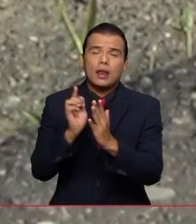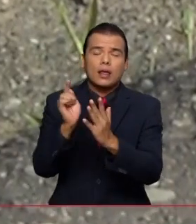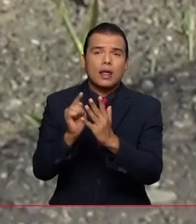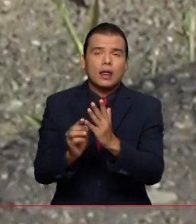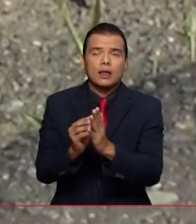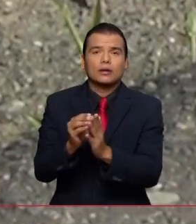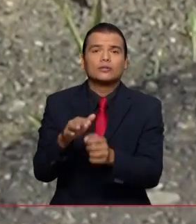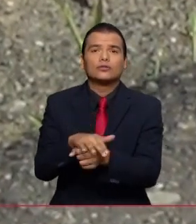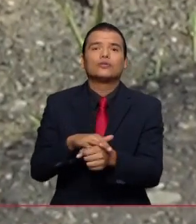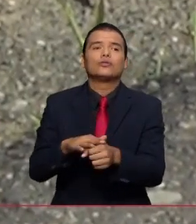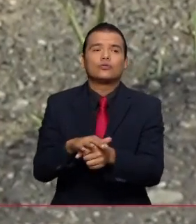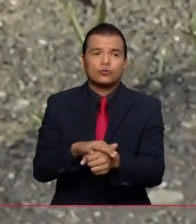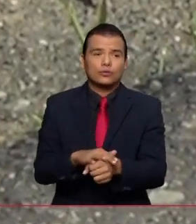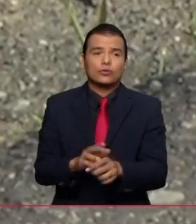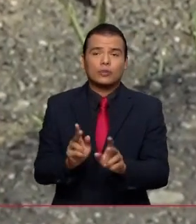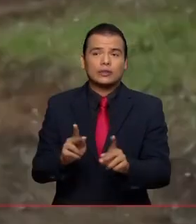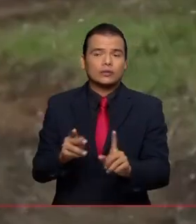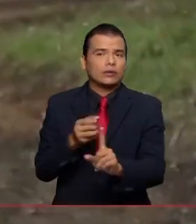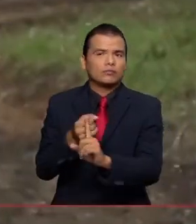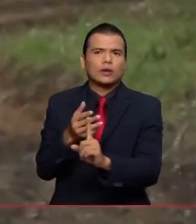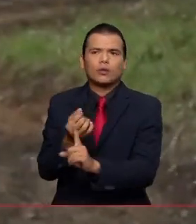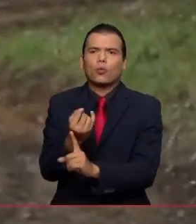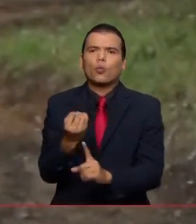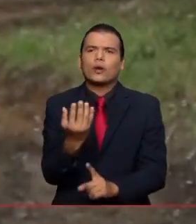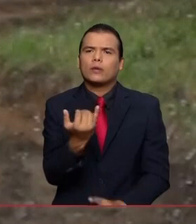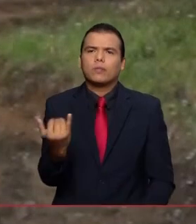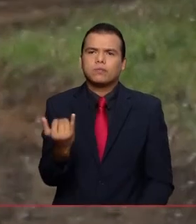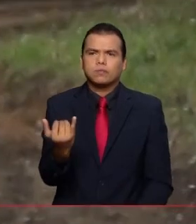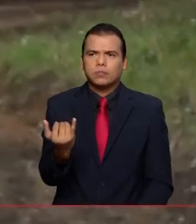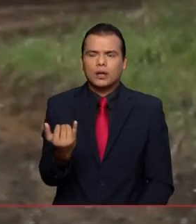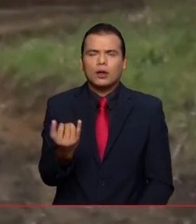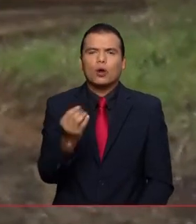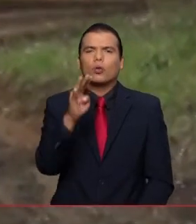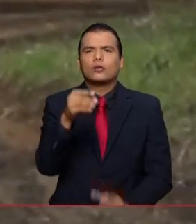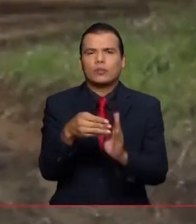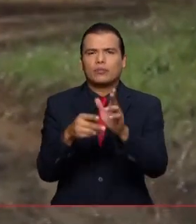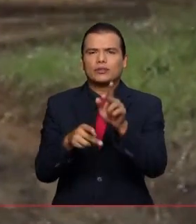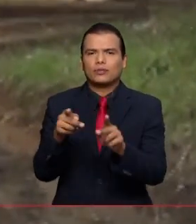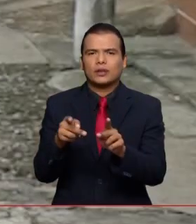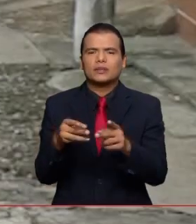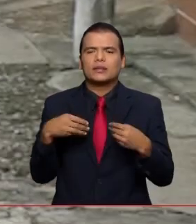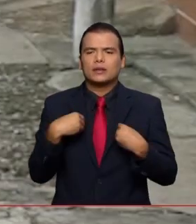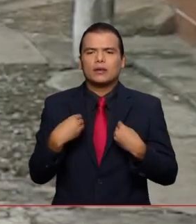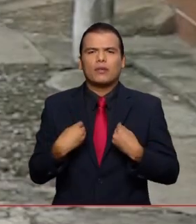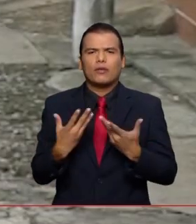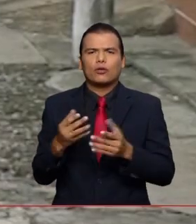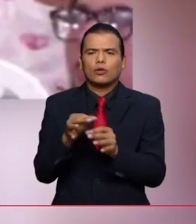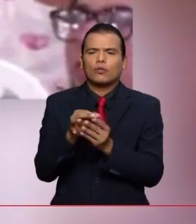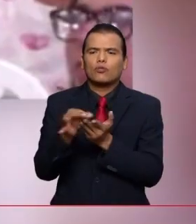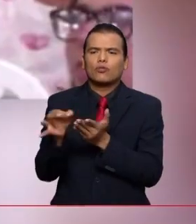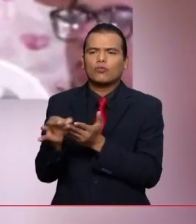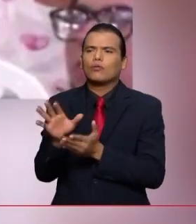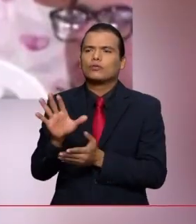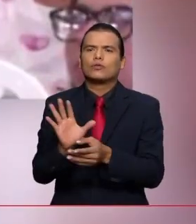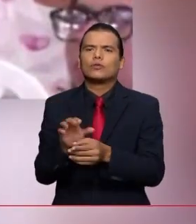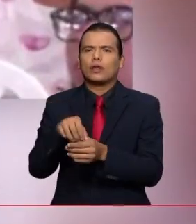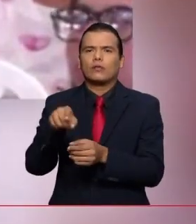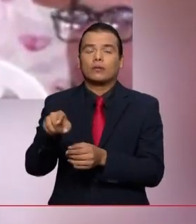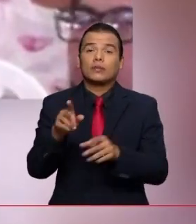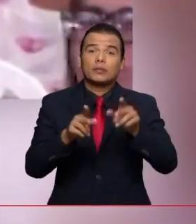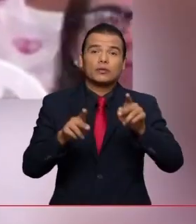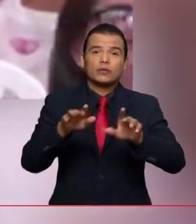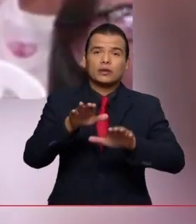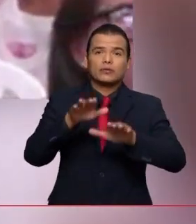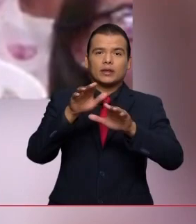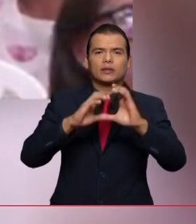viven cerca de 4.000 personas que habitan los corregimientos Dinde y Ortega por la presencia de grupos guerrilleros. Representantes del norte del departamento,